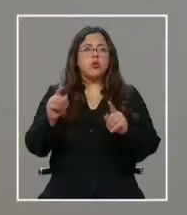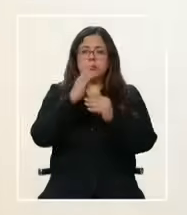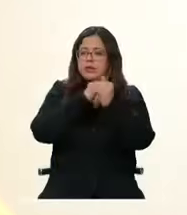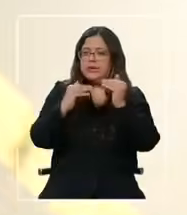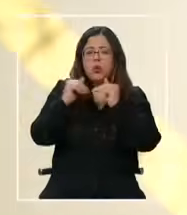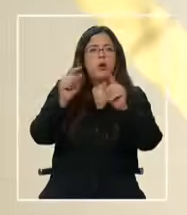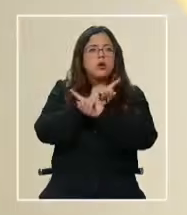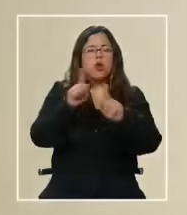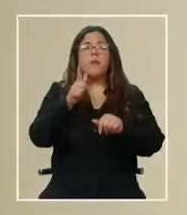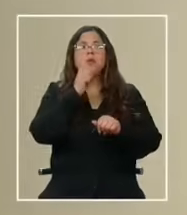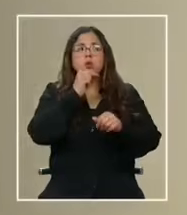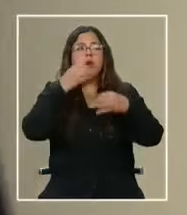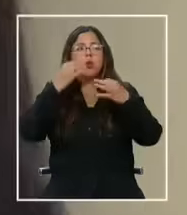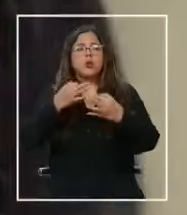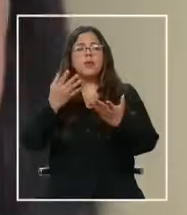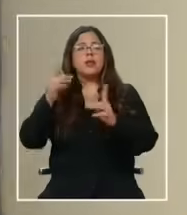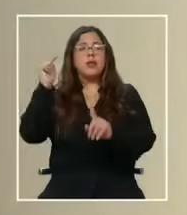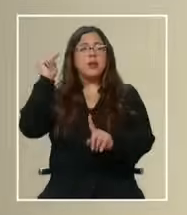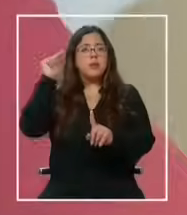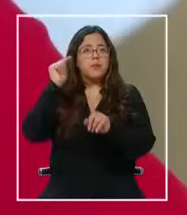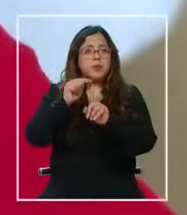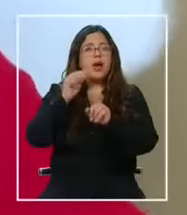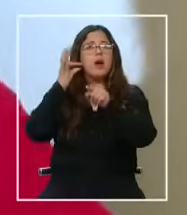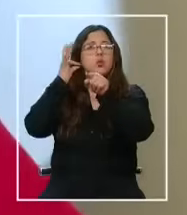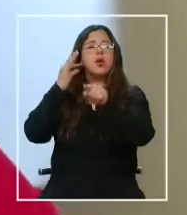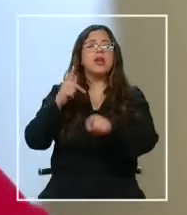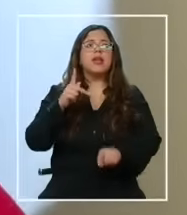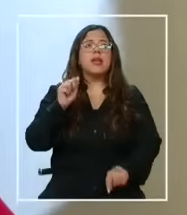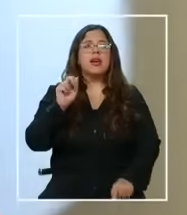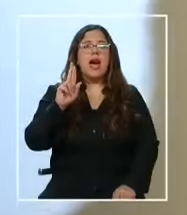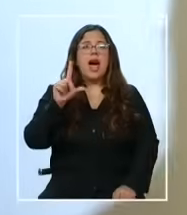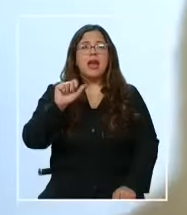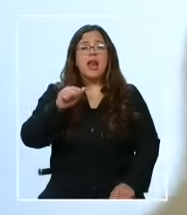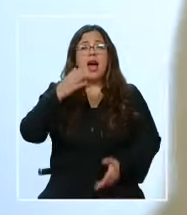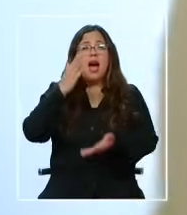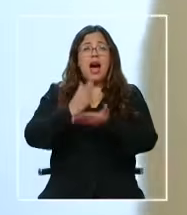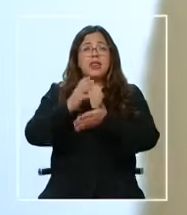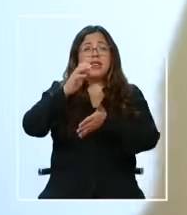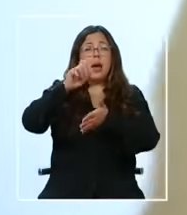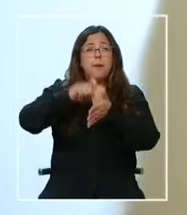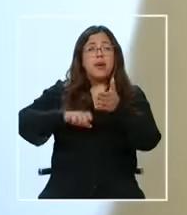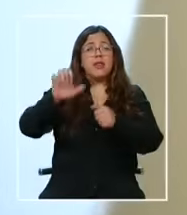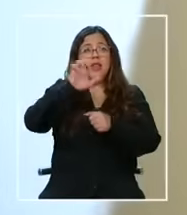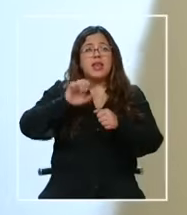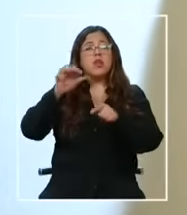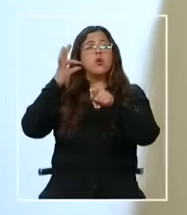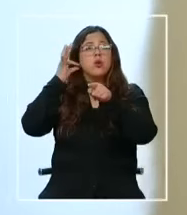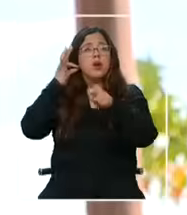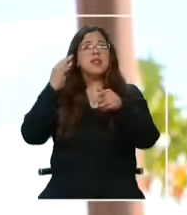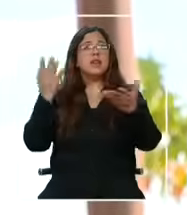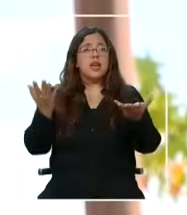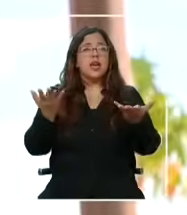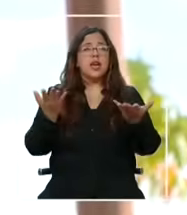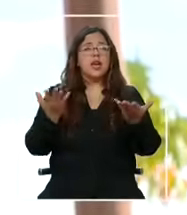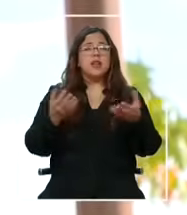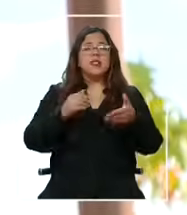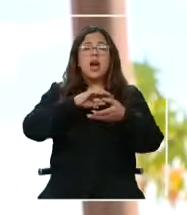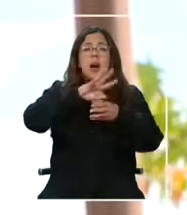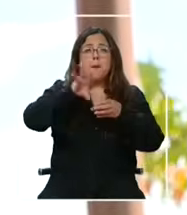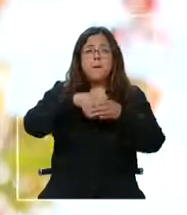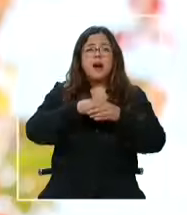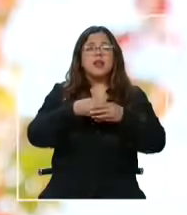pareja cuestionamientos que apuntan a Carla rubilar quien esta enero se desempeñó como coordinadora social del gabinete del alcalde Germán